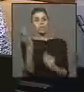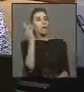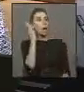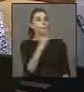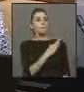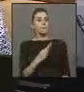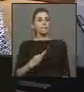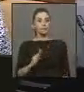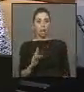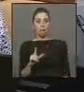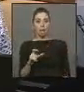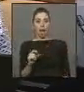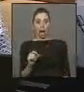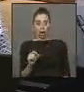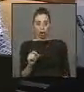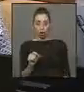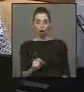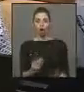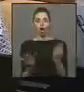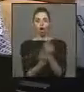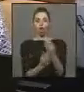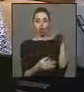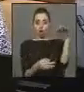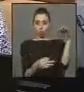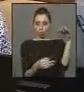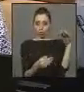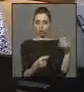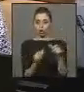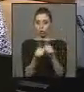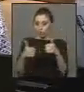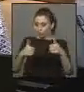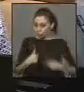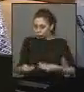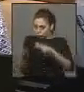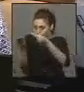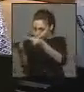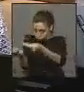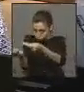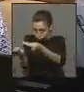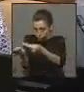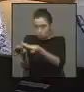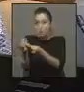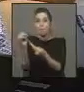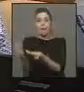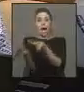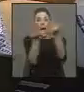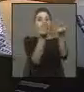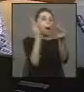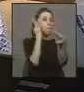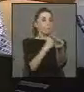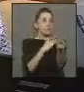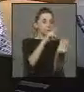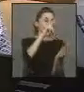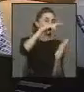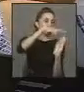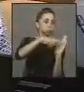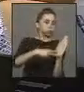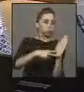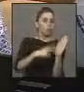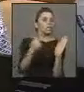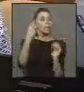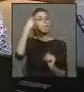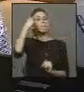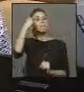Blanco este documento que pondré a disposición de la mesa de manera que conozca de primera mano lo que